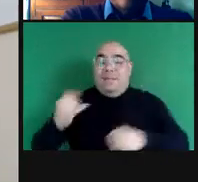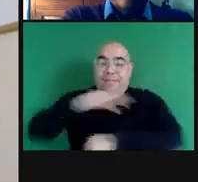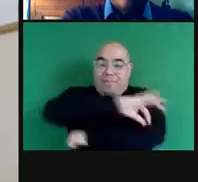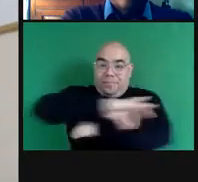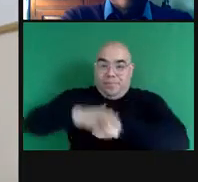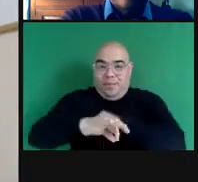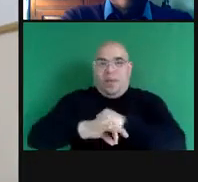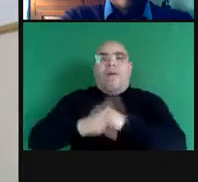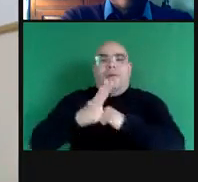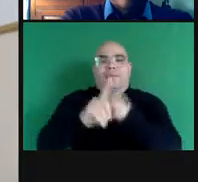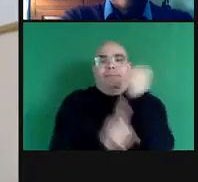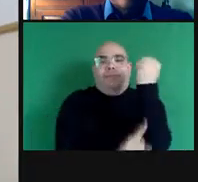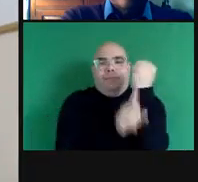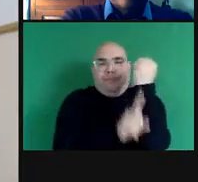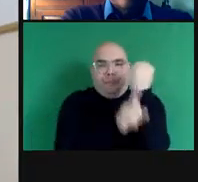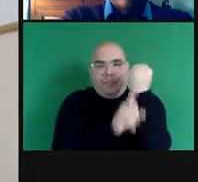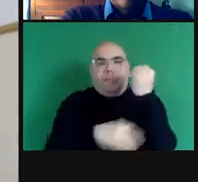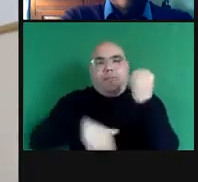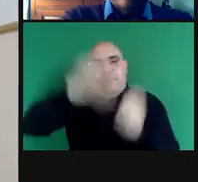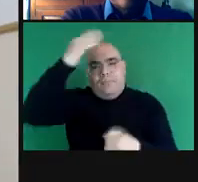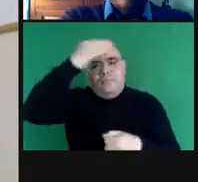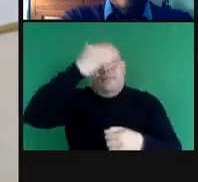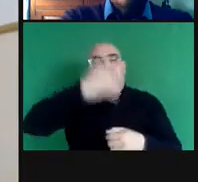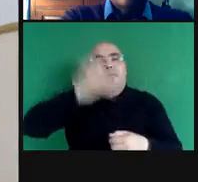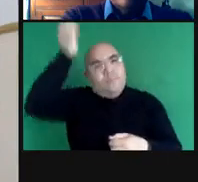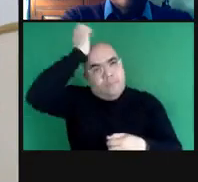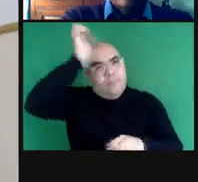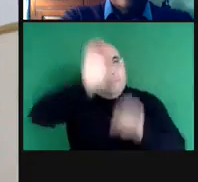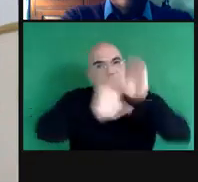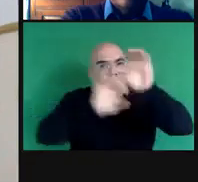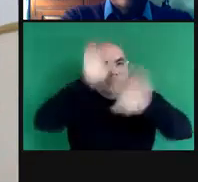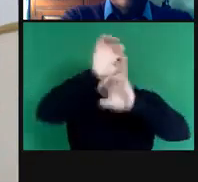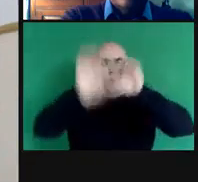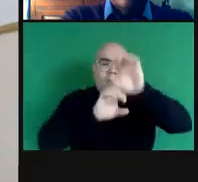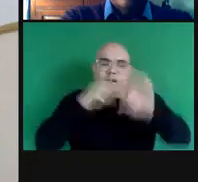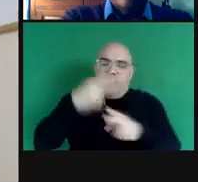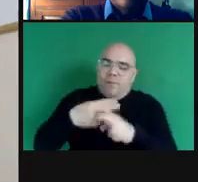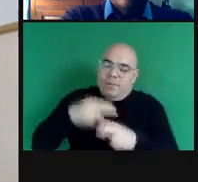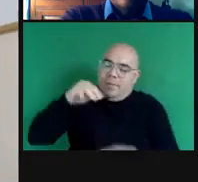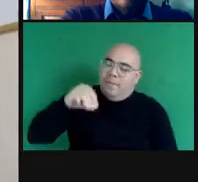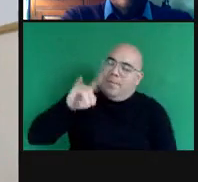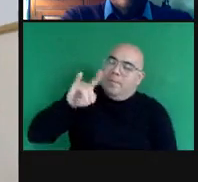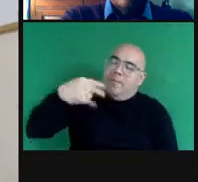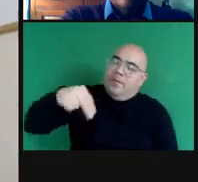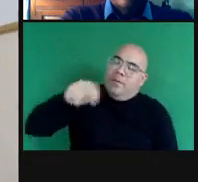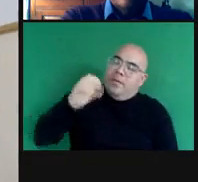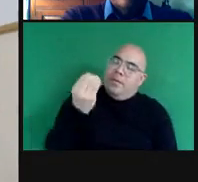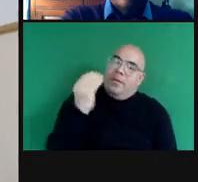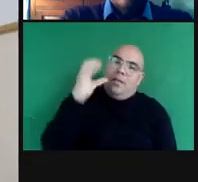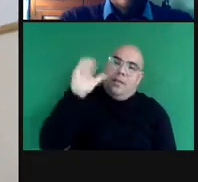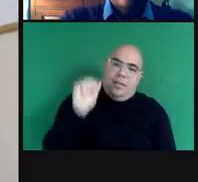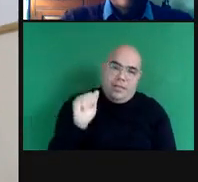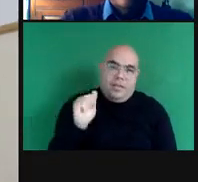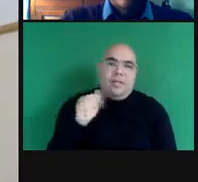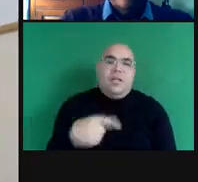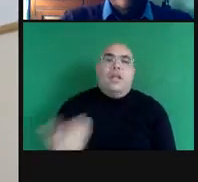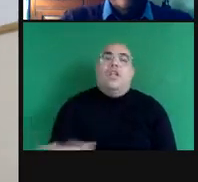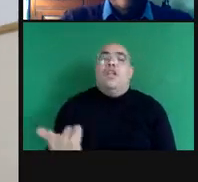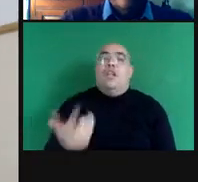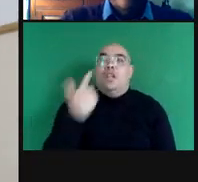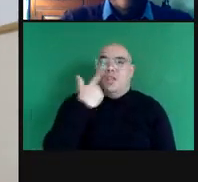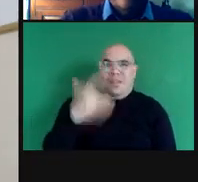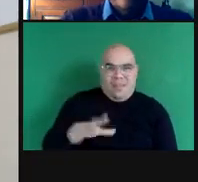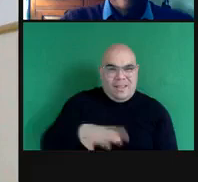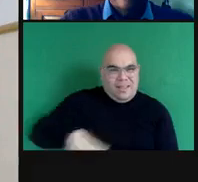el material de lo que es la piedra muñeca. Este tipo de edificaciones se pueden ver como en donde rodean a la Plaza de Bolívar, que